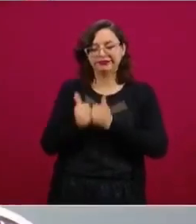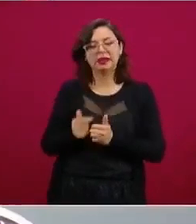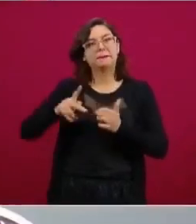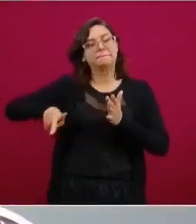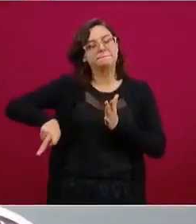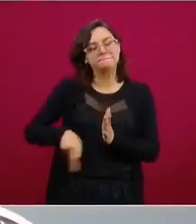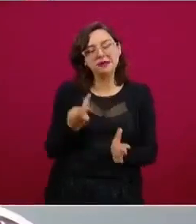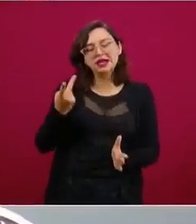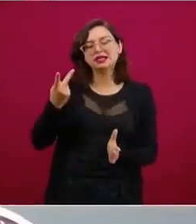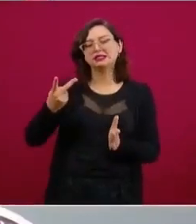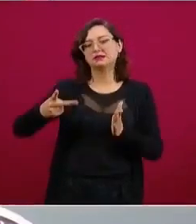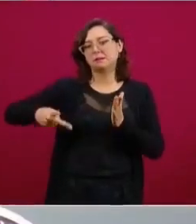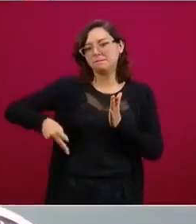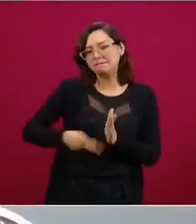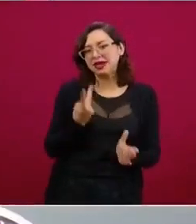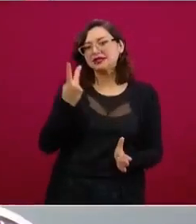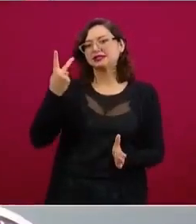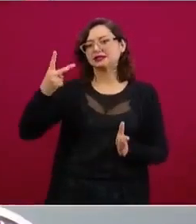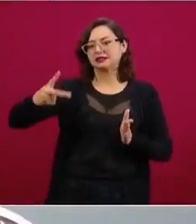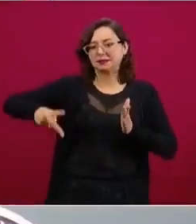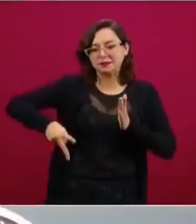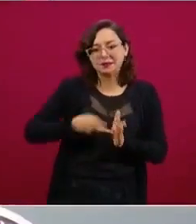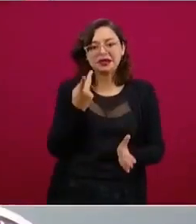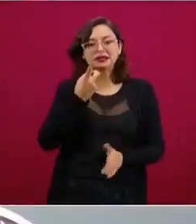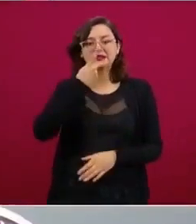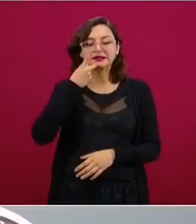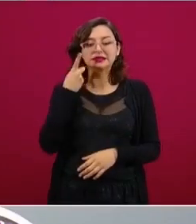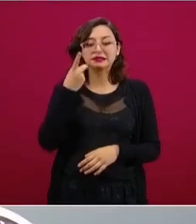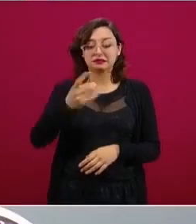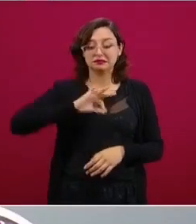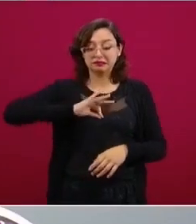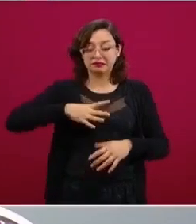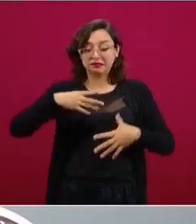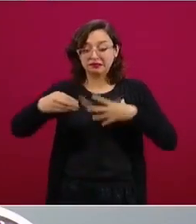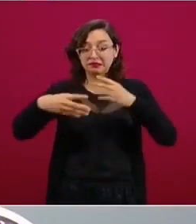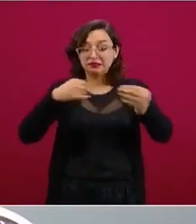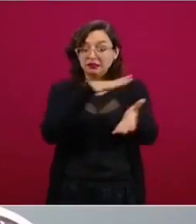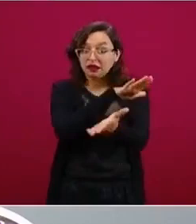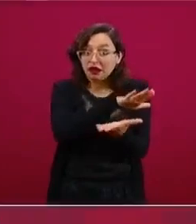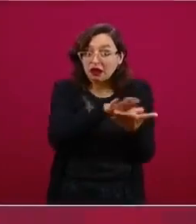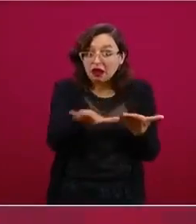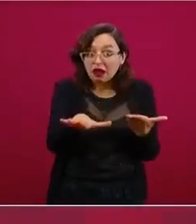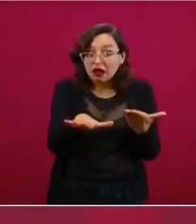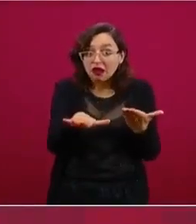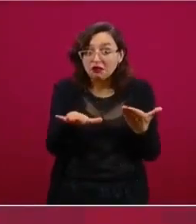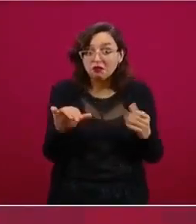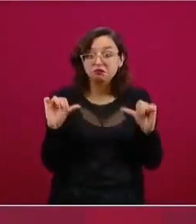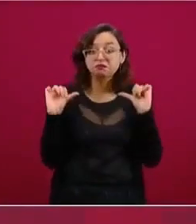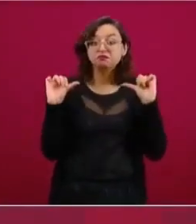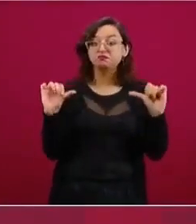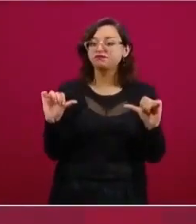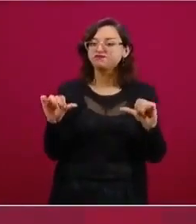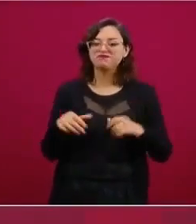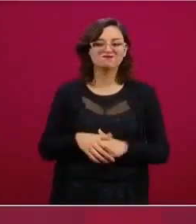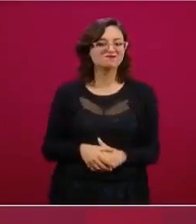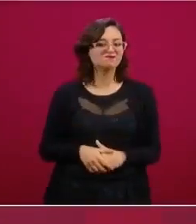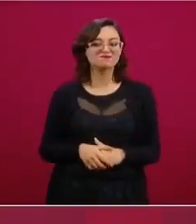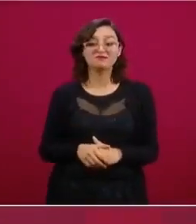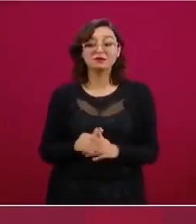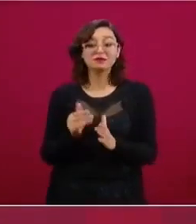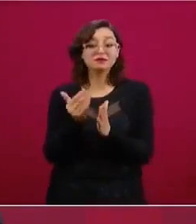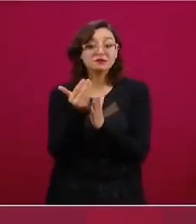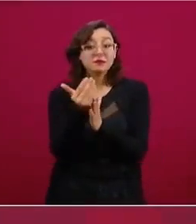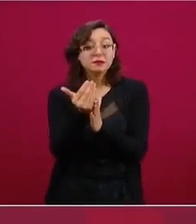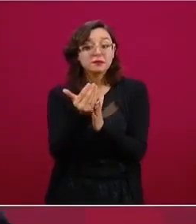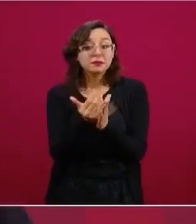el propósito de la mitigación no es la extinción de la epidemia, es la mitigación, como el